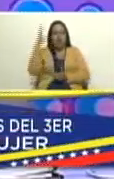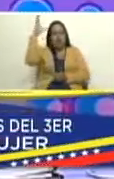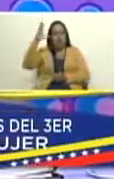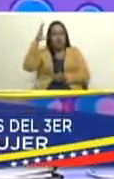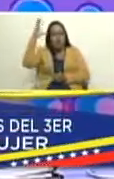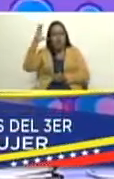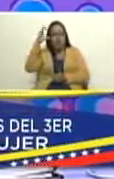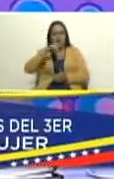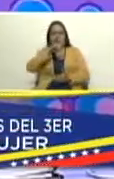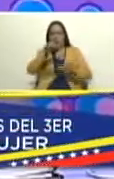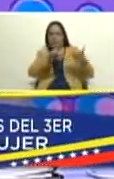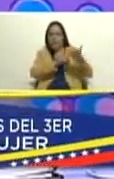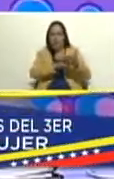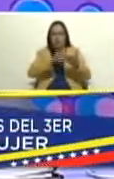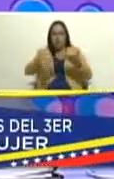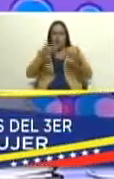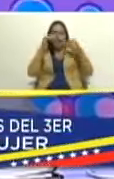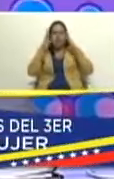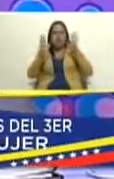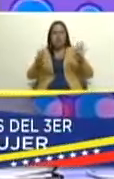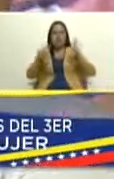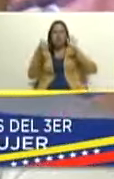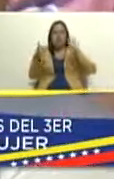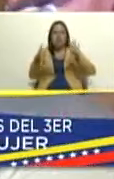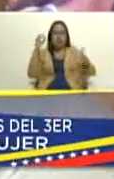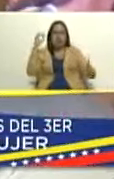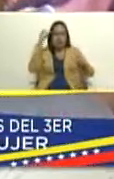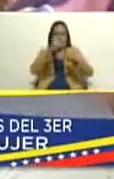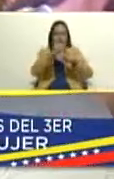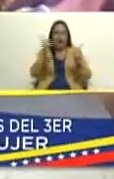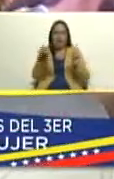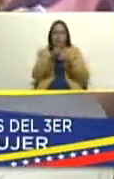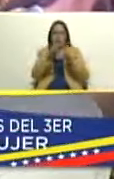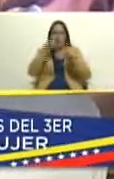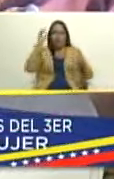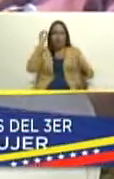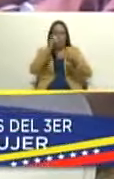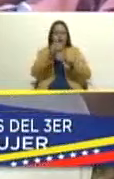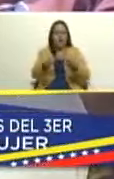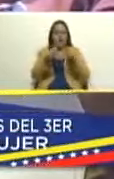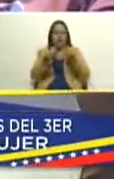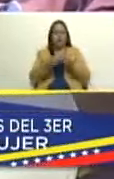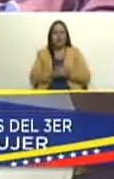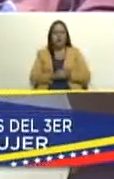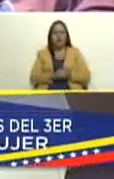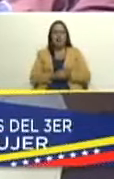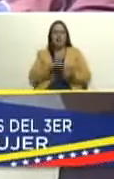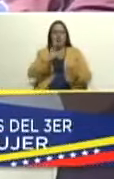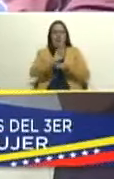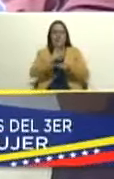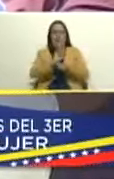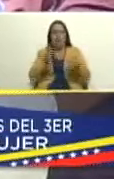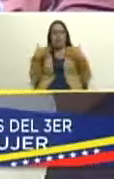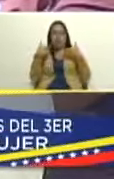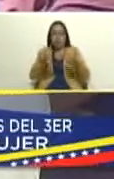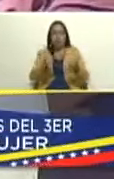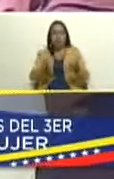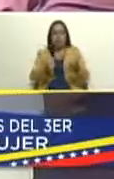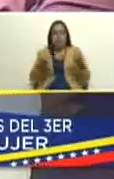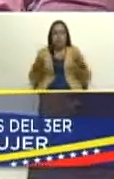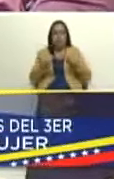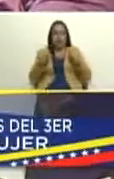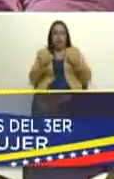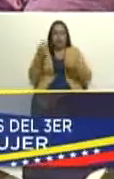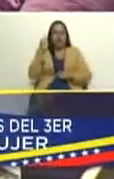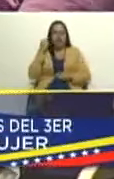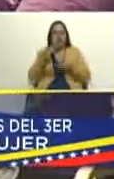las capacidades para atender los 6 vértices. Primer vértice, protección para la salud y la vida de la mujer